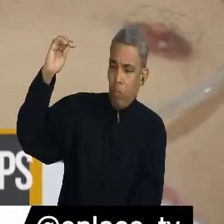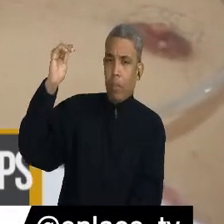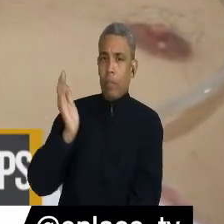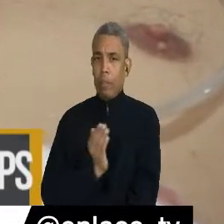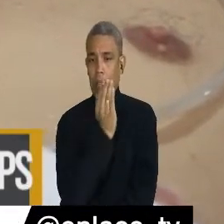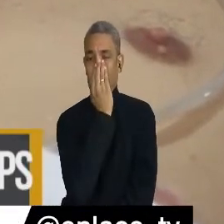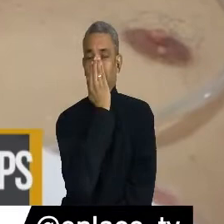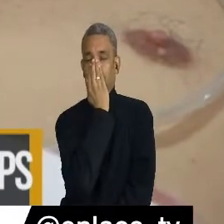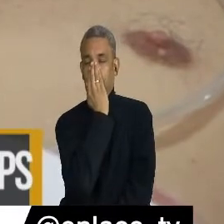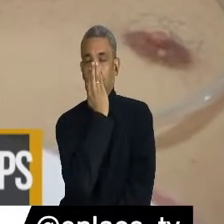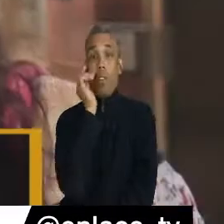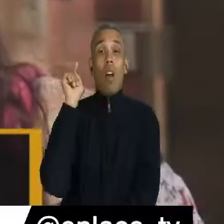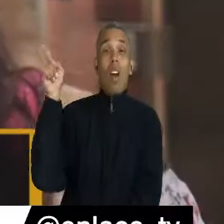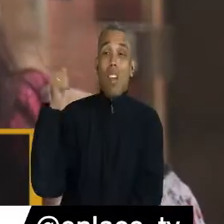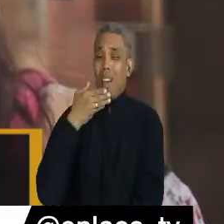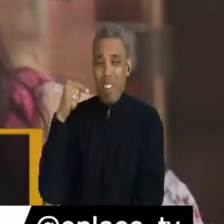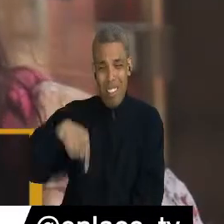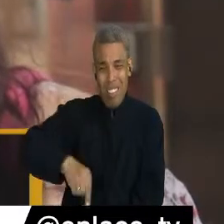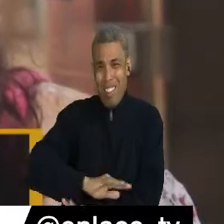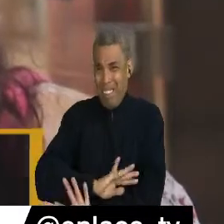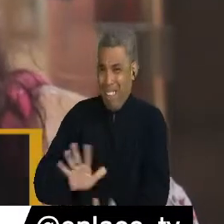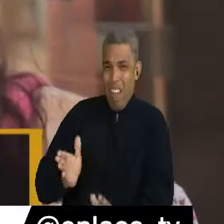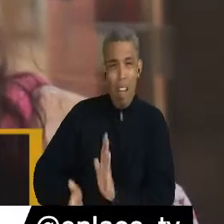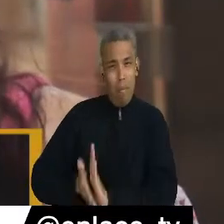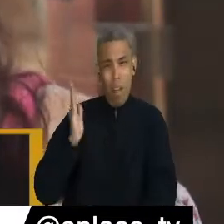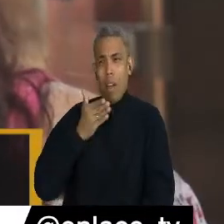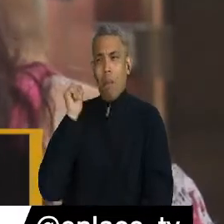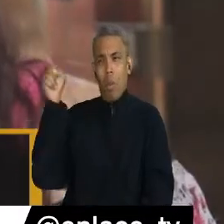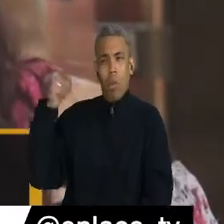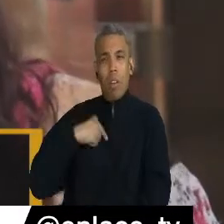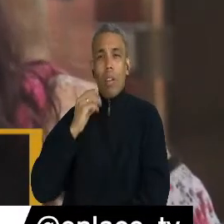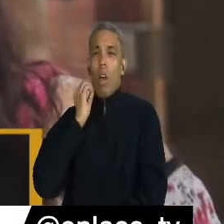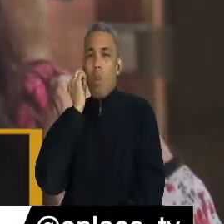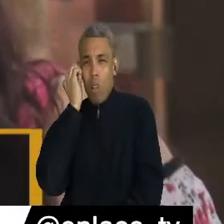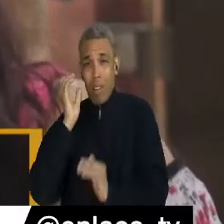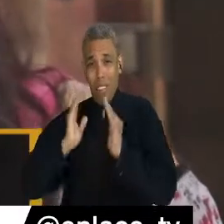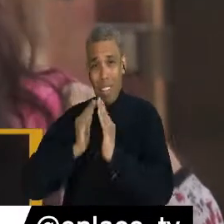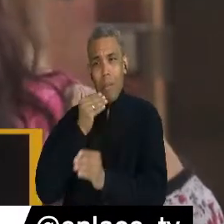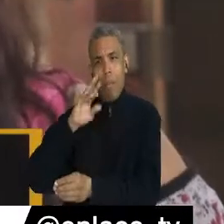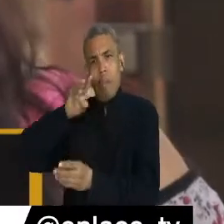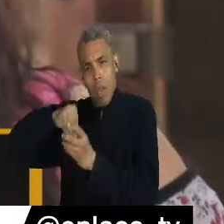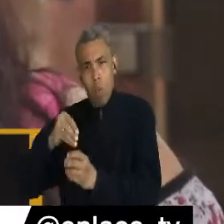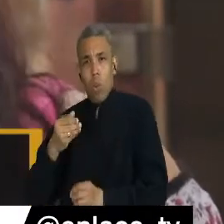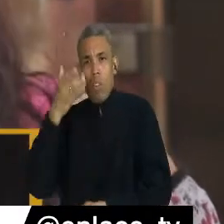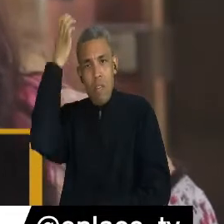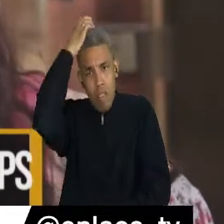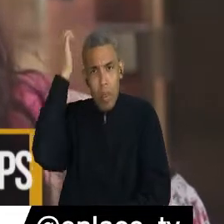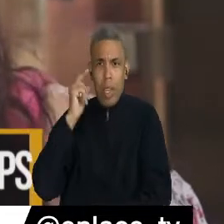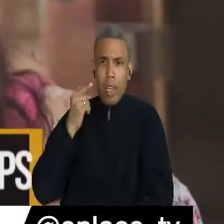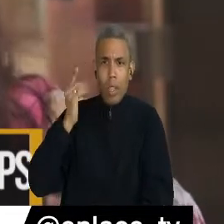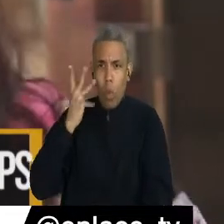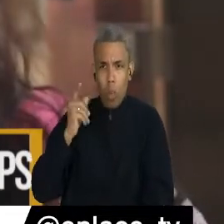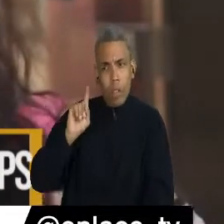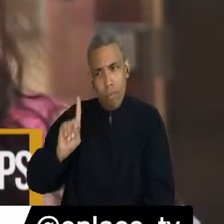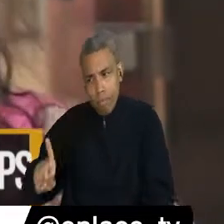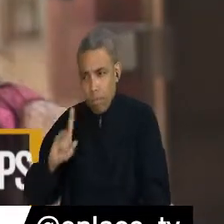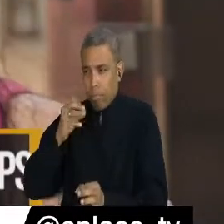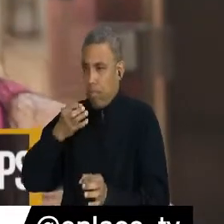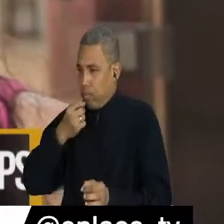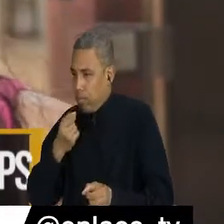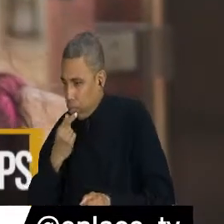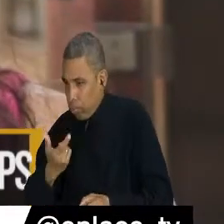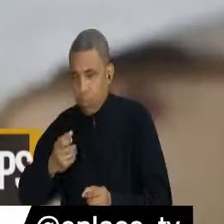debe tener en casa también, porque es un paciente que tiene una tráqueo y otra cirugía en el